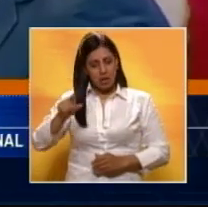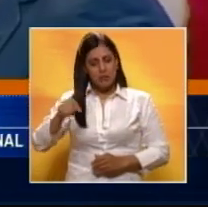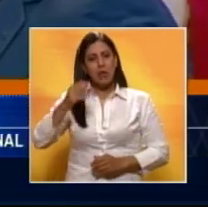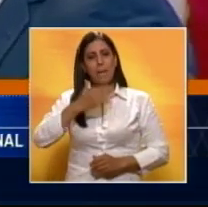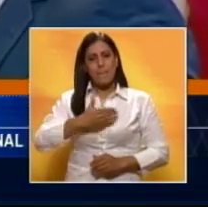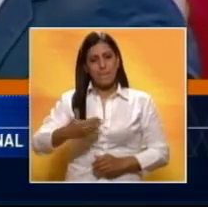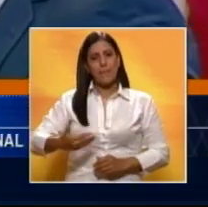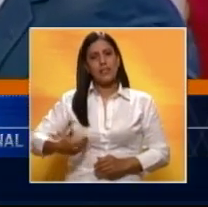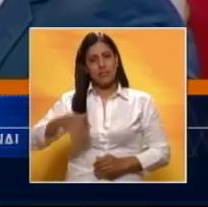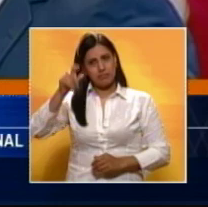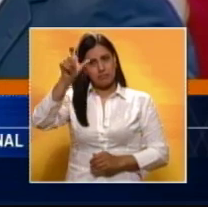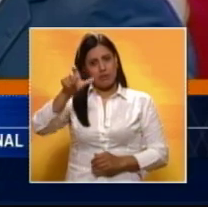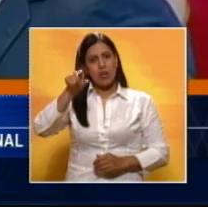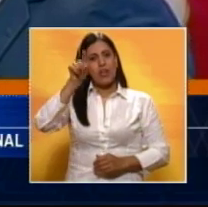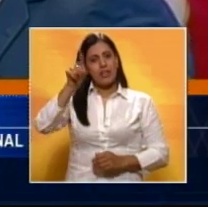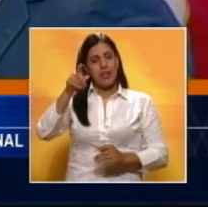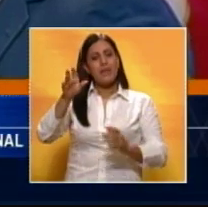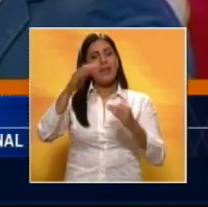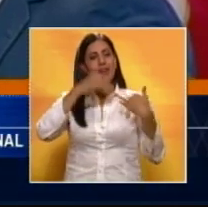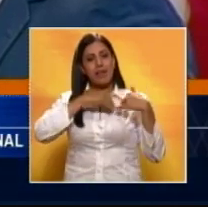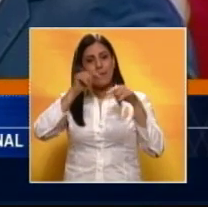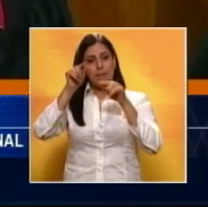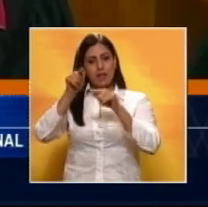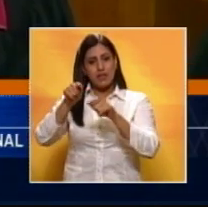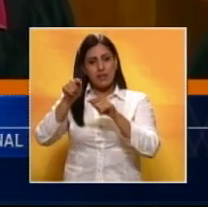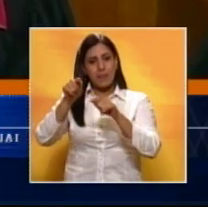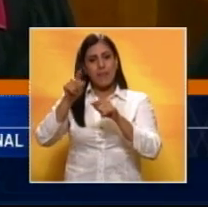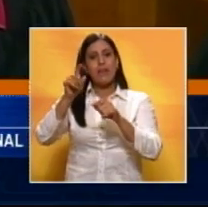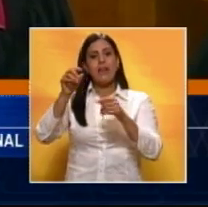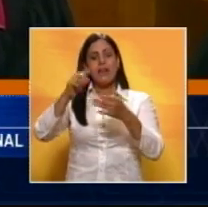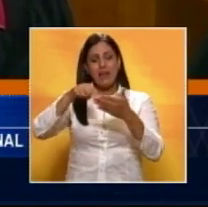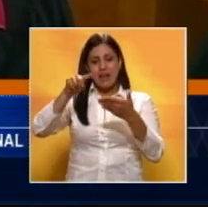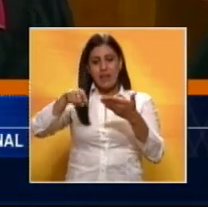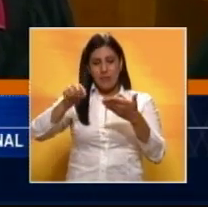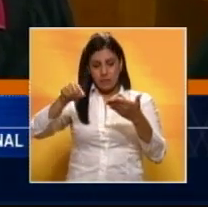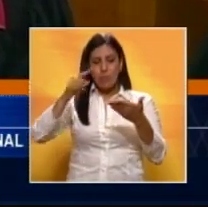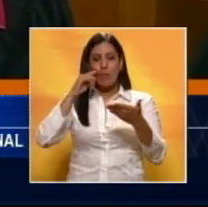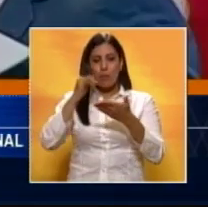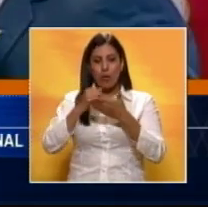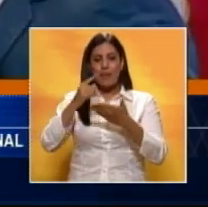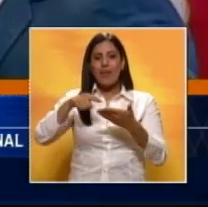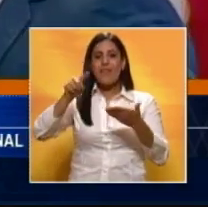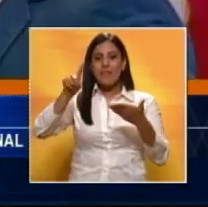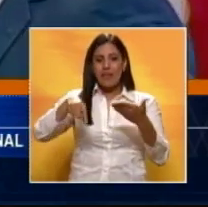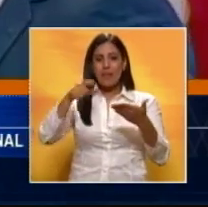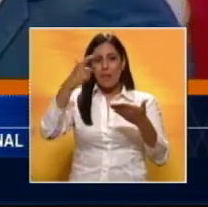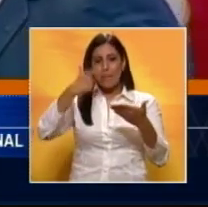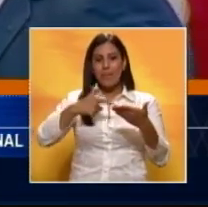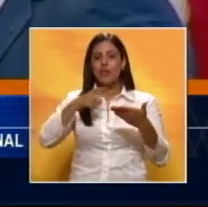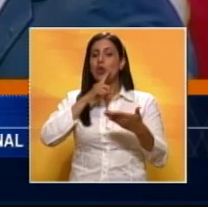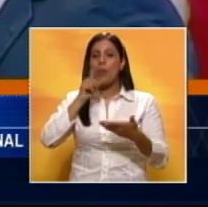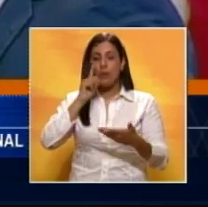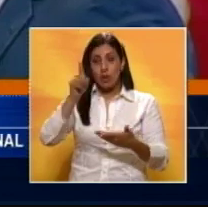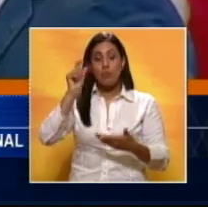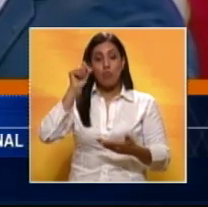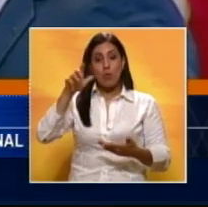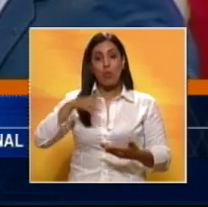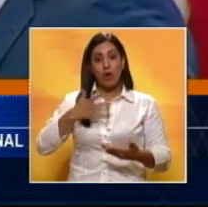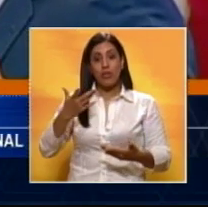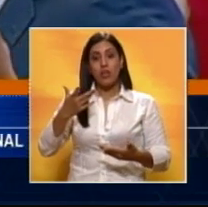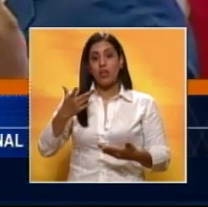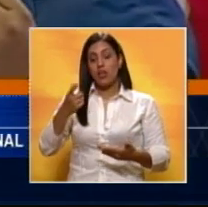ciudadano presidente, que se haga la respectiva grafotecnia a las firmas de esta ciudadana, porque es capaz